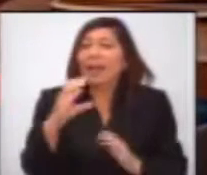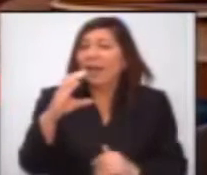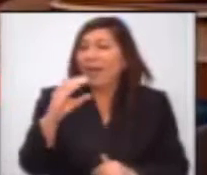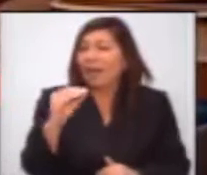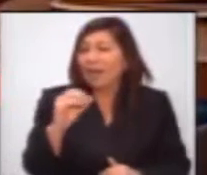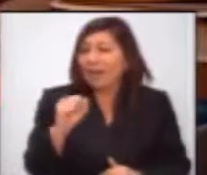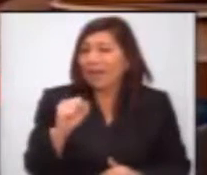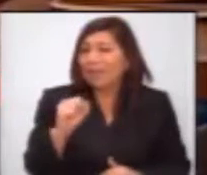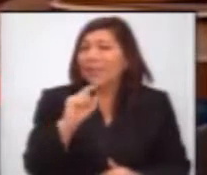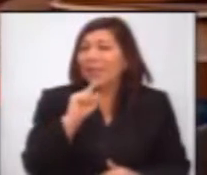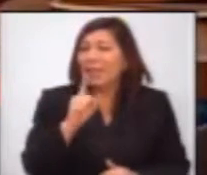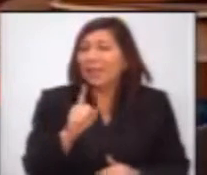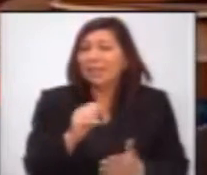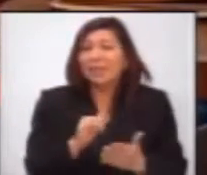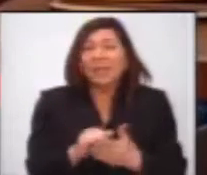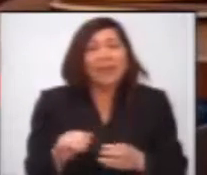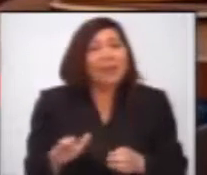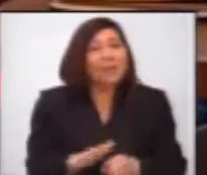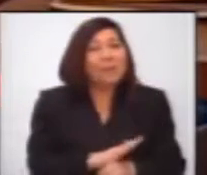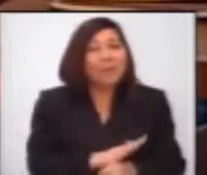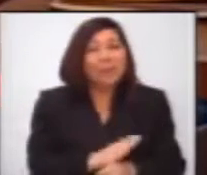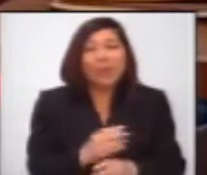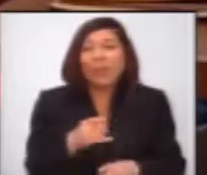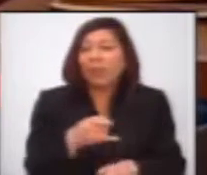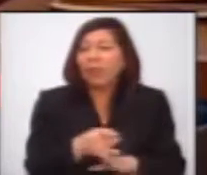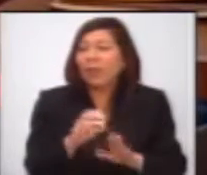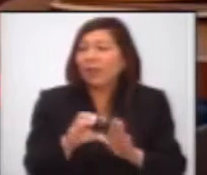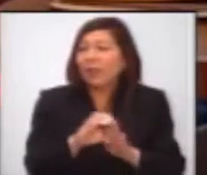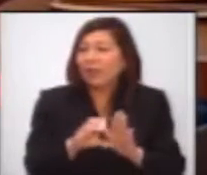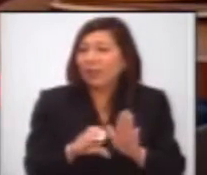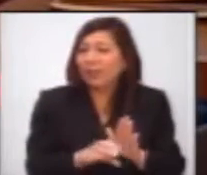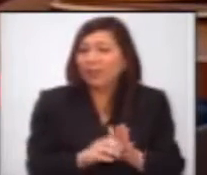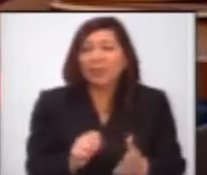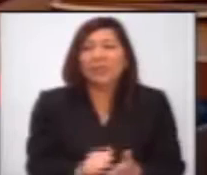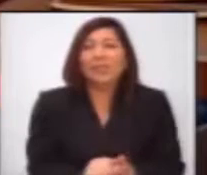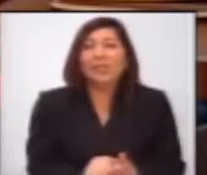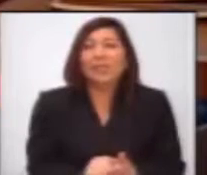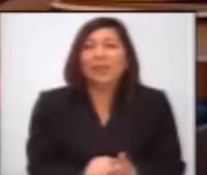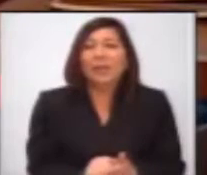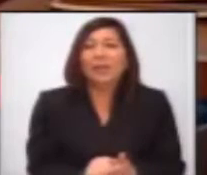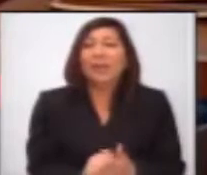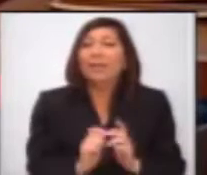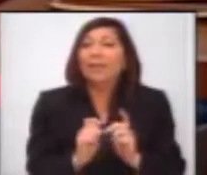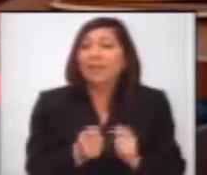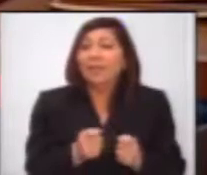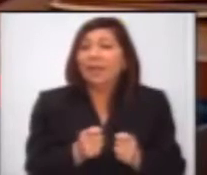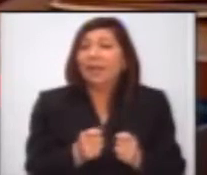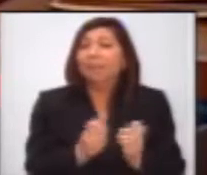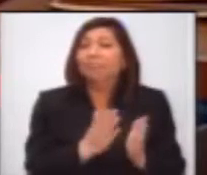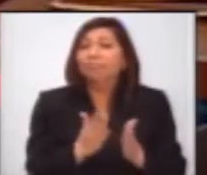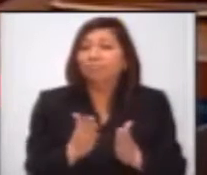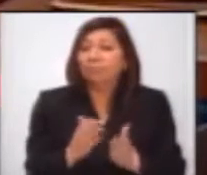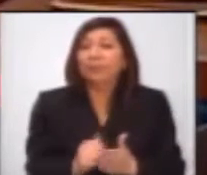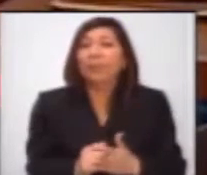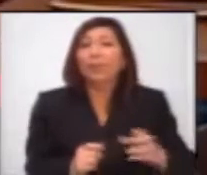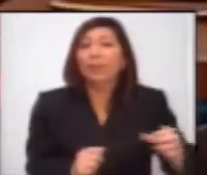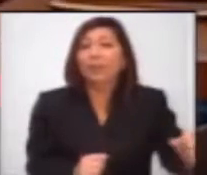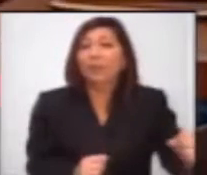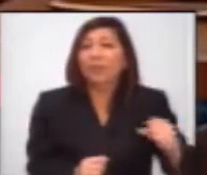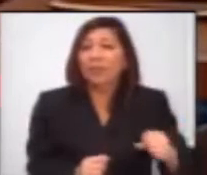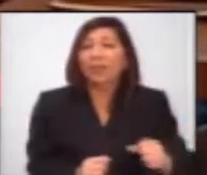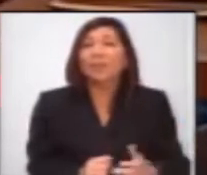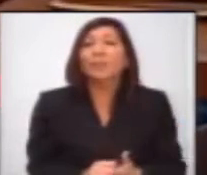K, señor, es un régimen absolutamente inconstitucional. Le da determinados